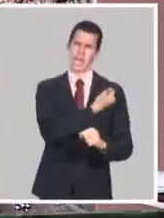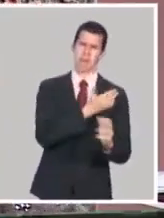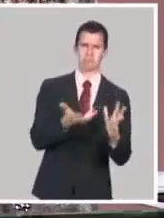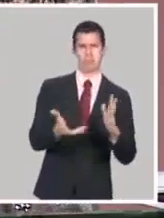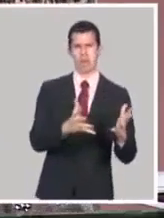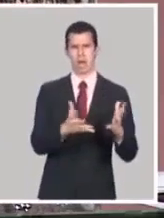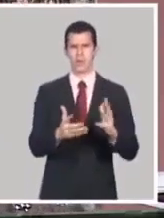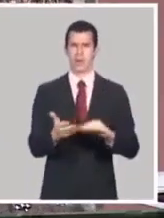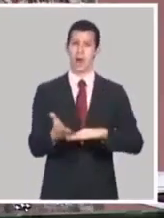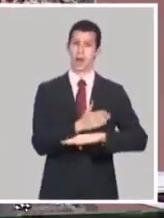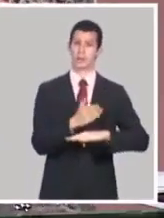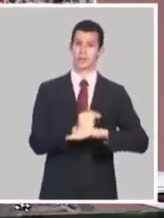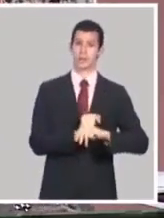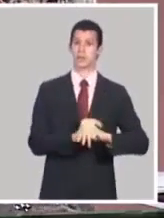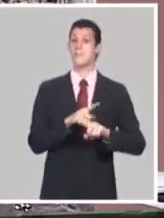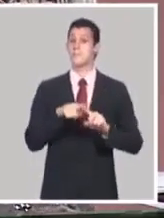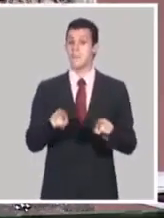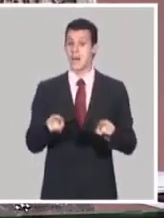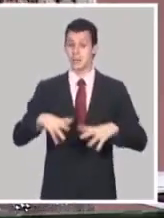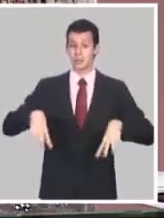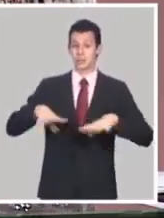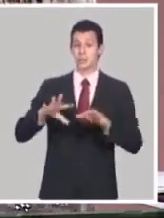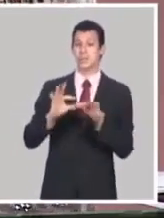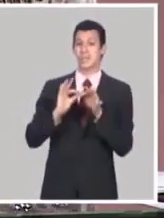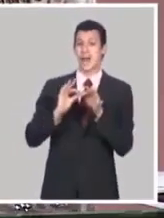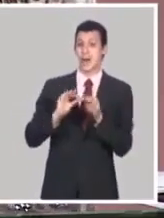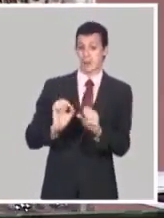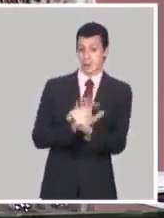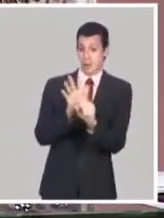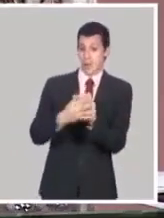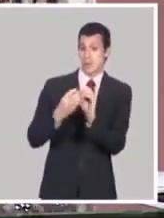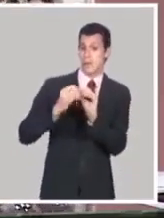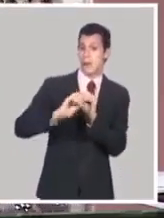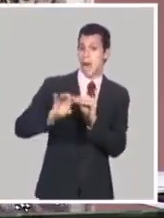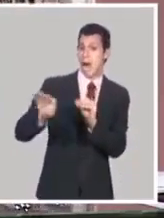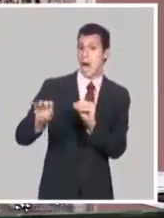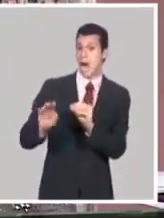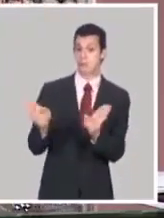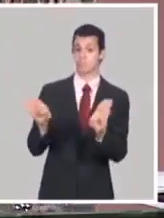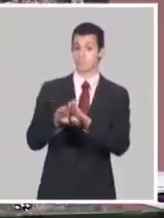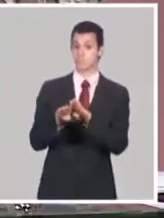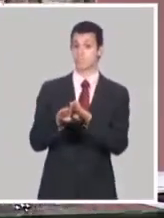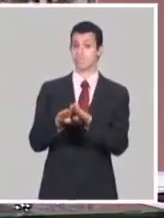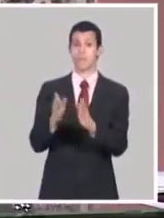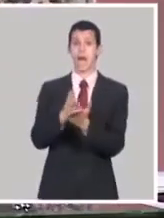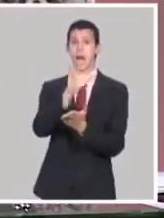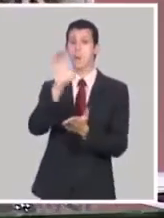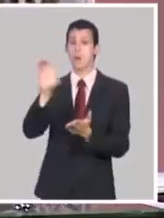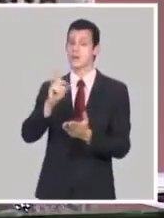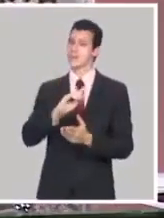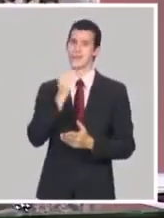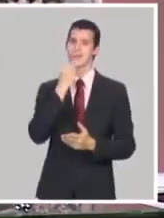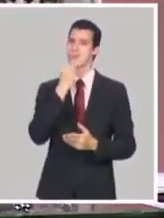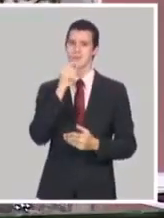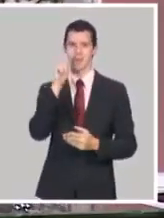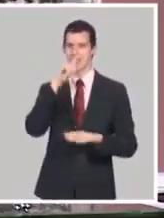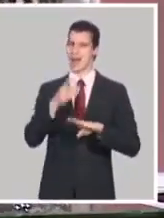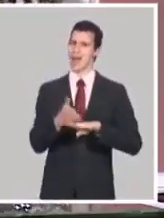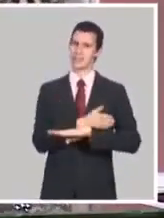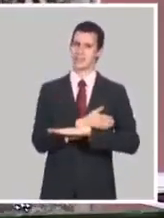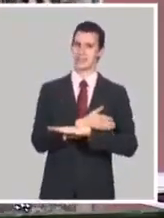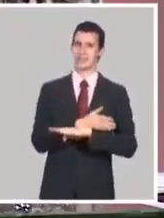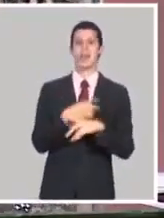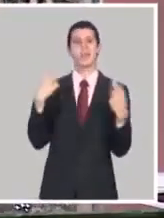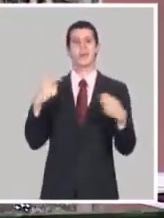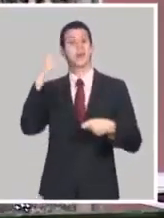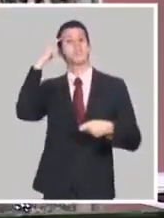que tanto en el escenario menos favorable como en el crítico como serían 19 semanas y el que puede empezar antes del